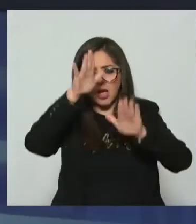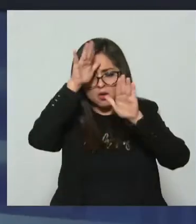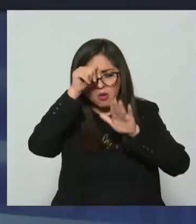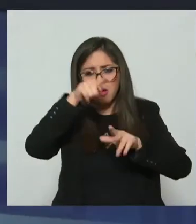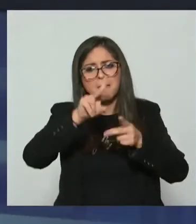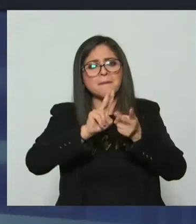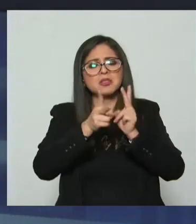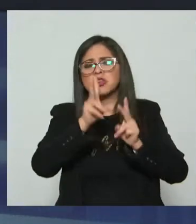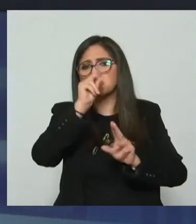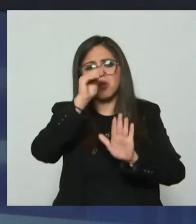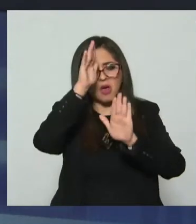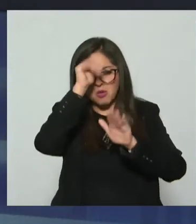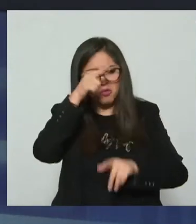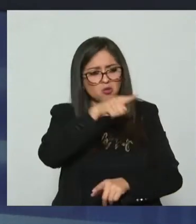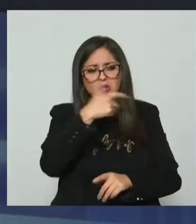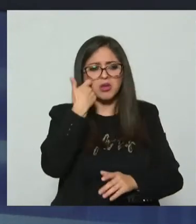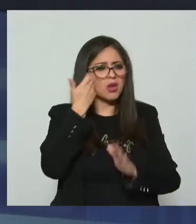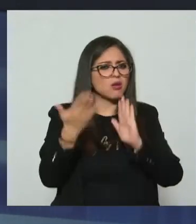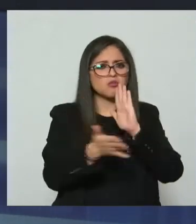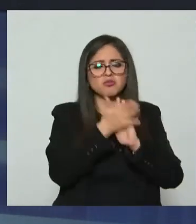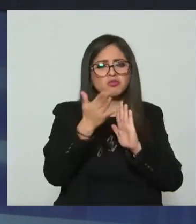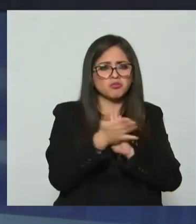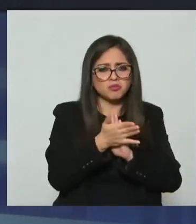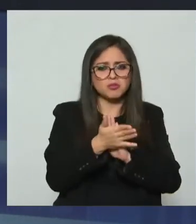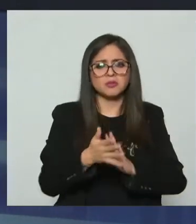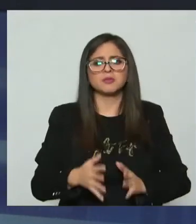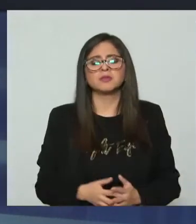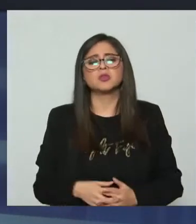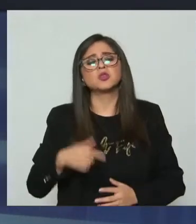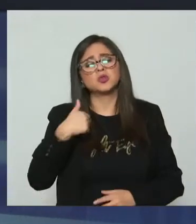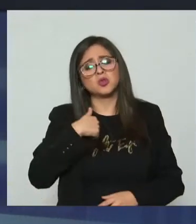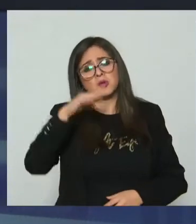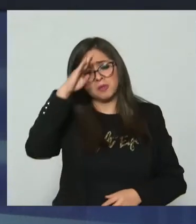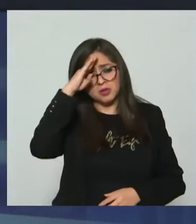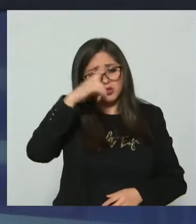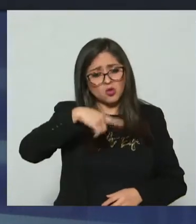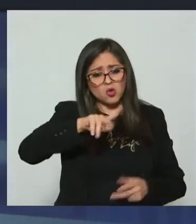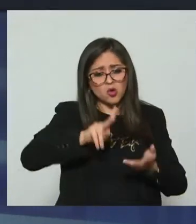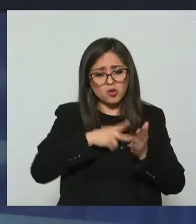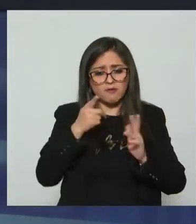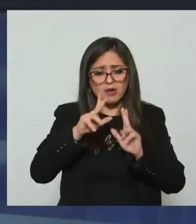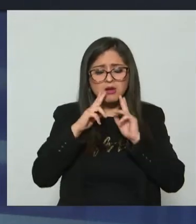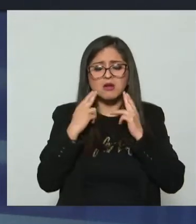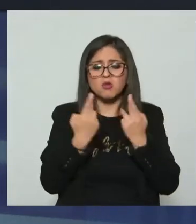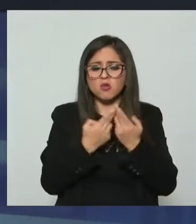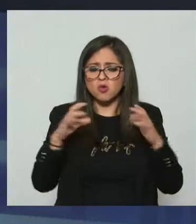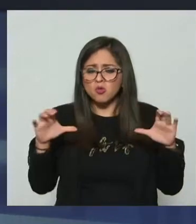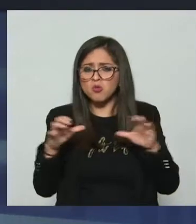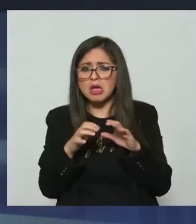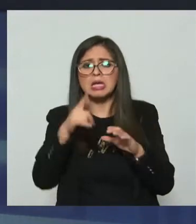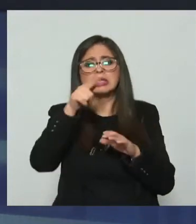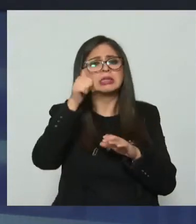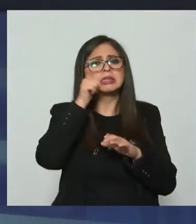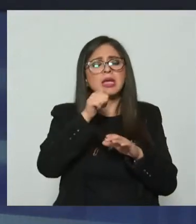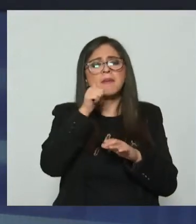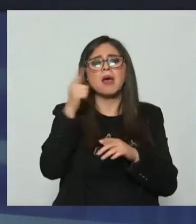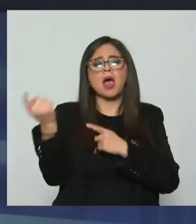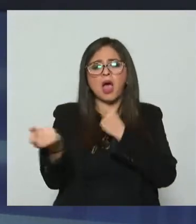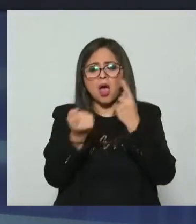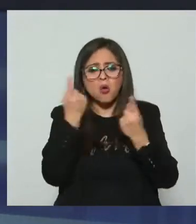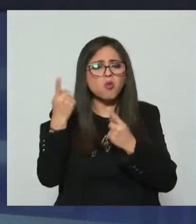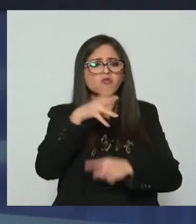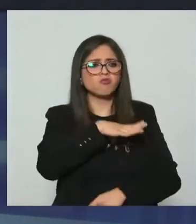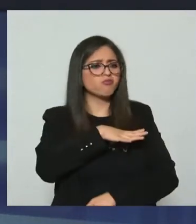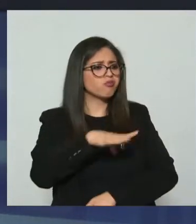Yo creo que hay que escucharlos, hay que reunirse con ellos nuevamente. Va a haber un grupo que siempre se va a oponer, pero que tenemos que escuchar cuáles son